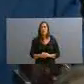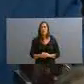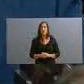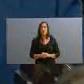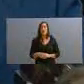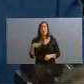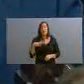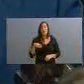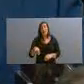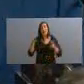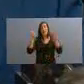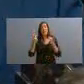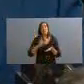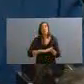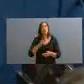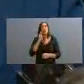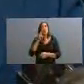seguridad.